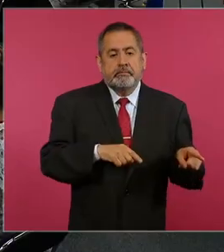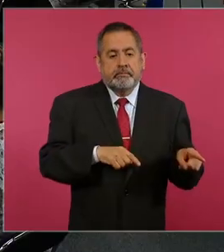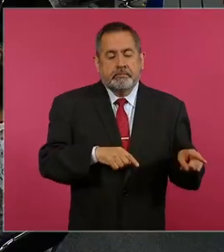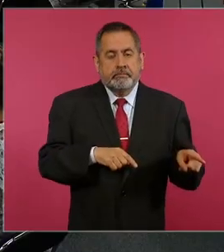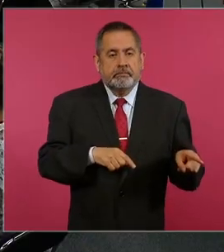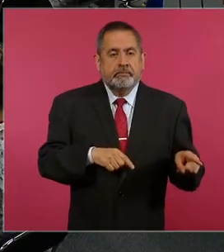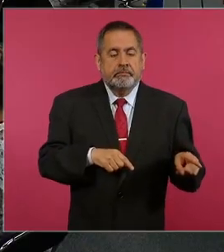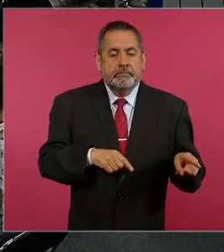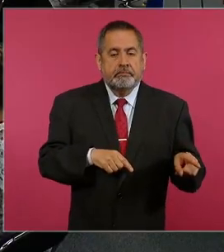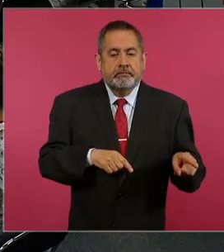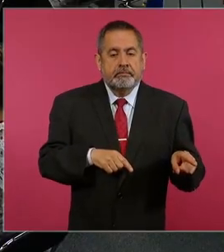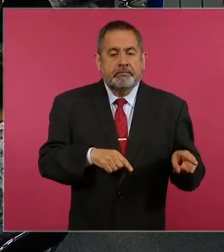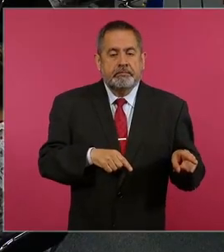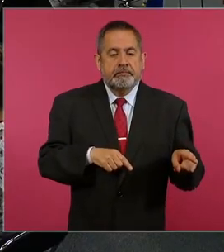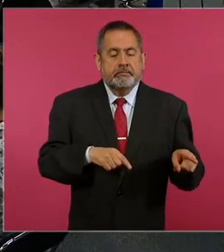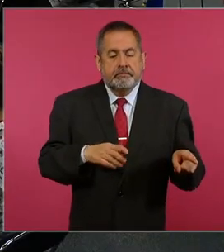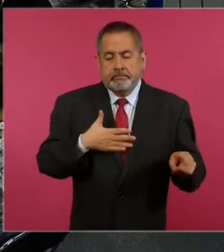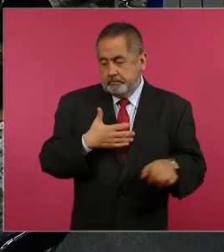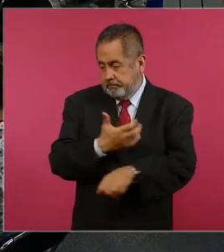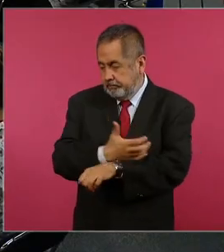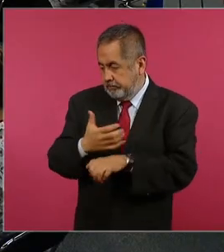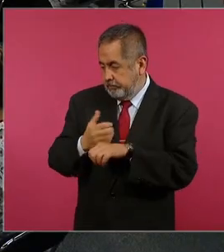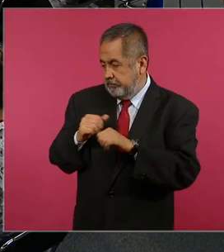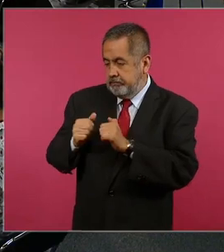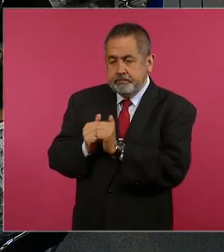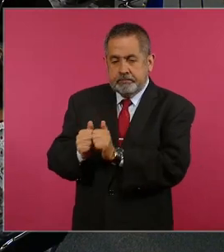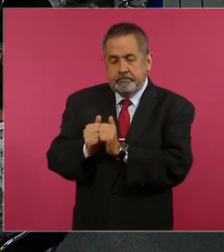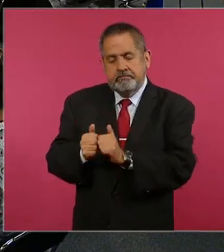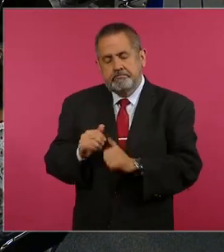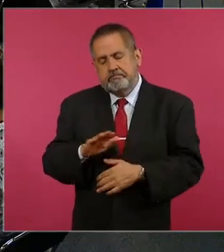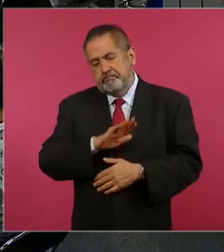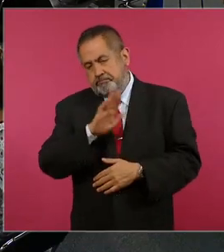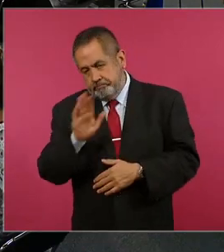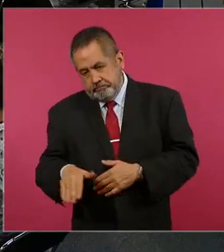un compañero de nosotros que ya falleció,